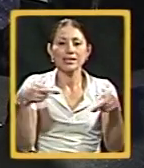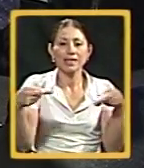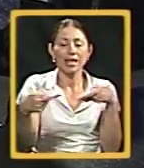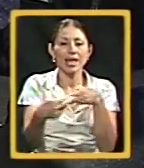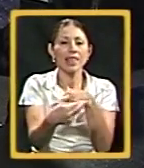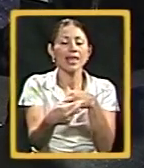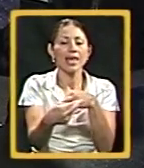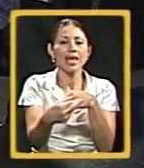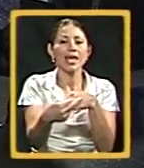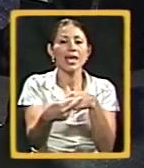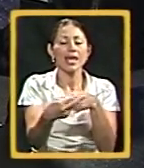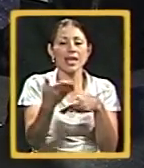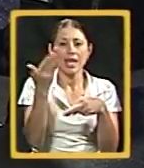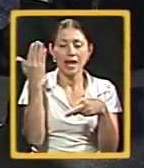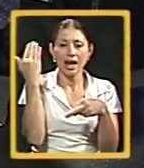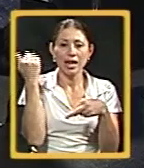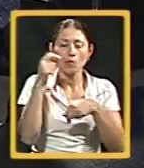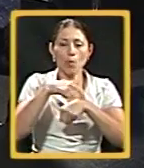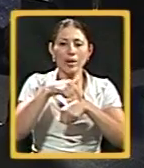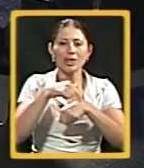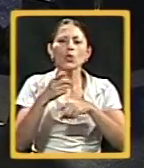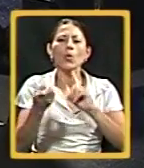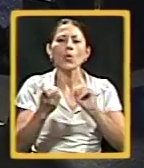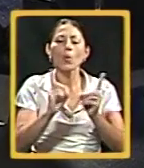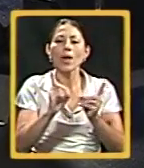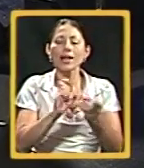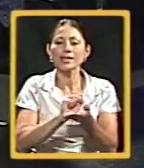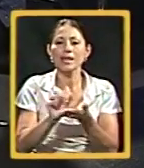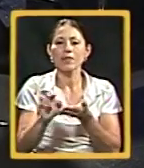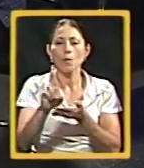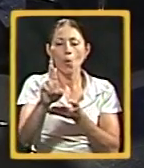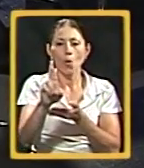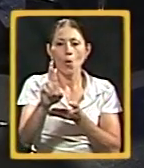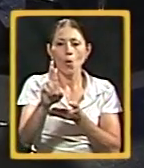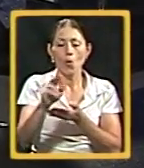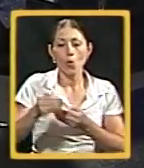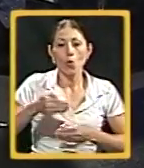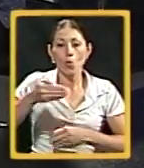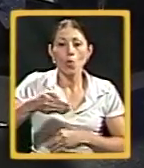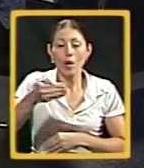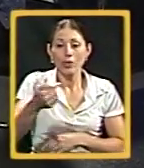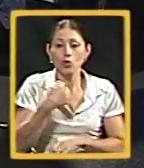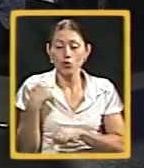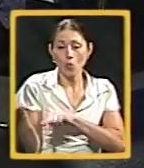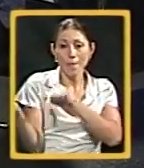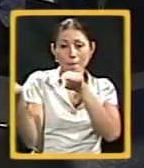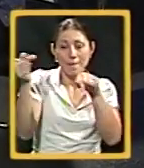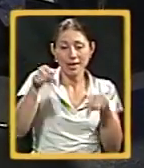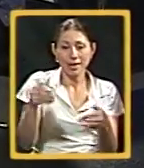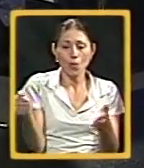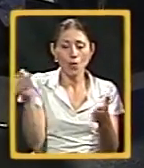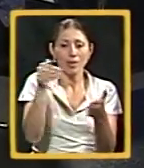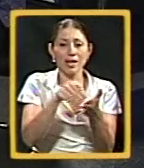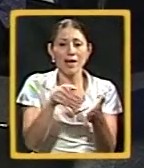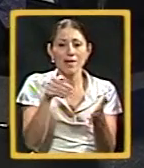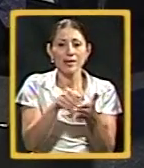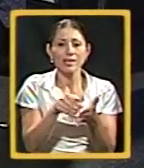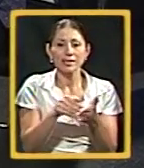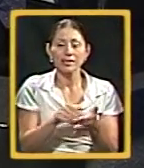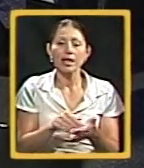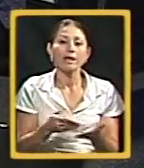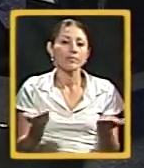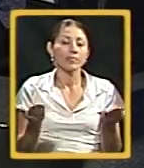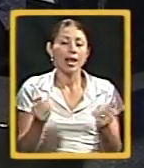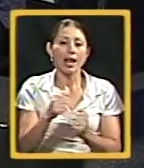Rodrigo Facio, que era en esa época San Ramón. Cuando volví, en realidad la estructura